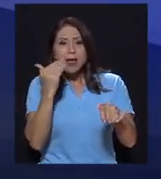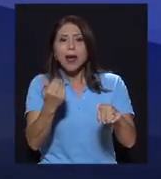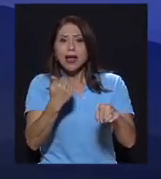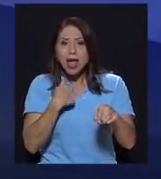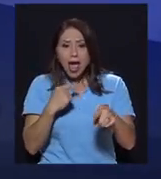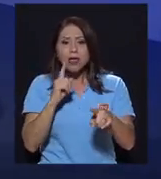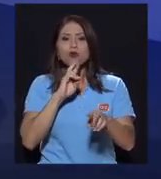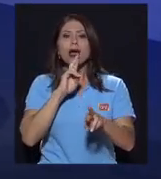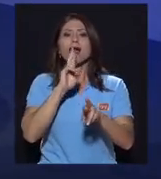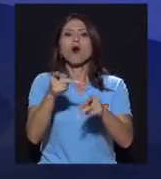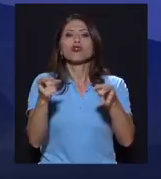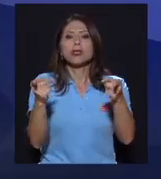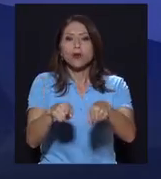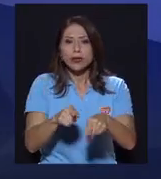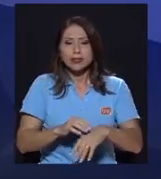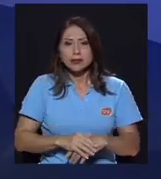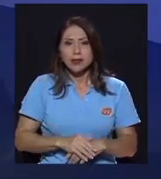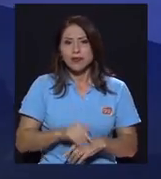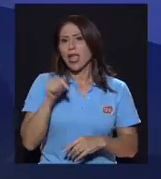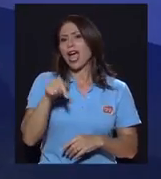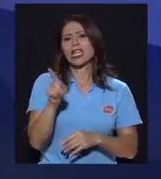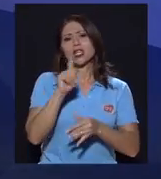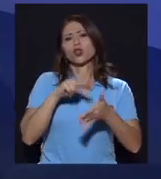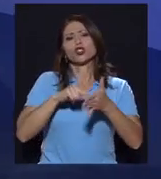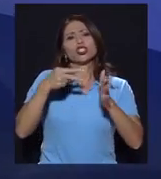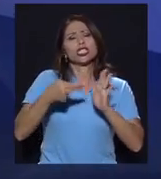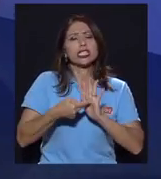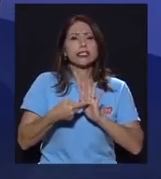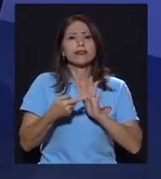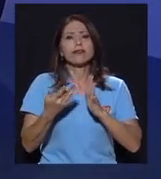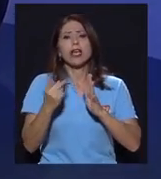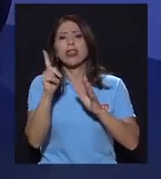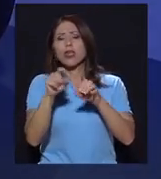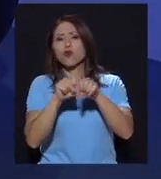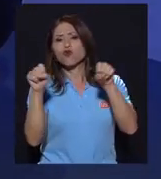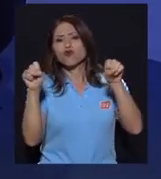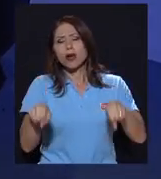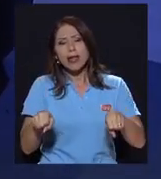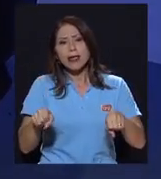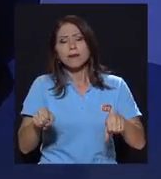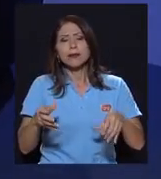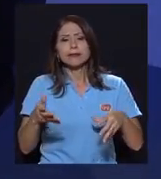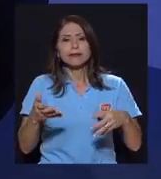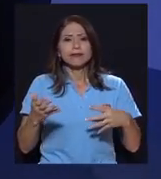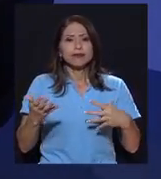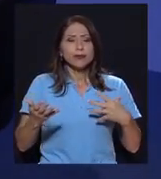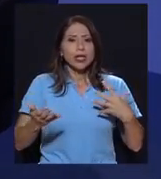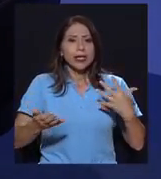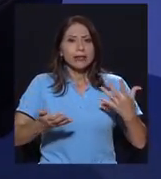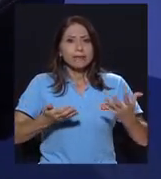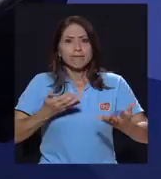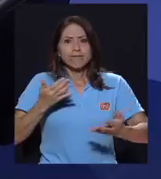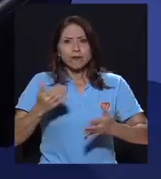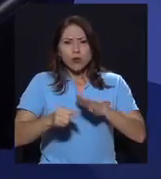una consecuencia aquí no se trata de ir a un régimen altamente y represor